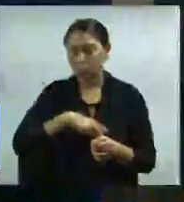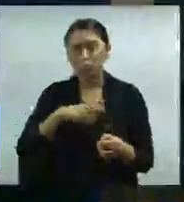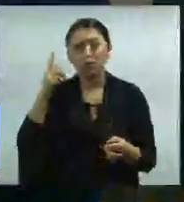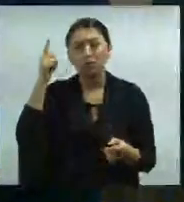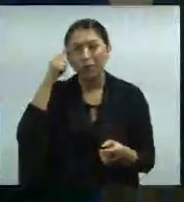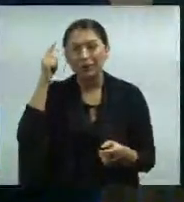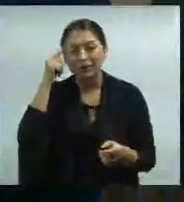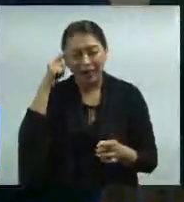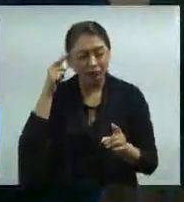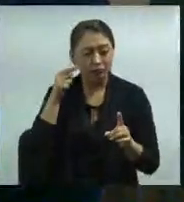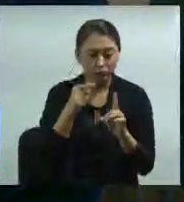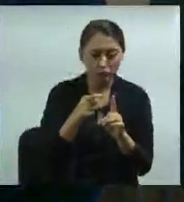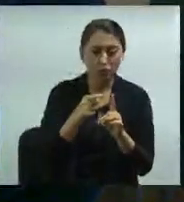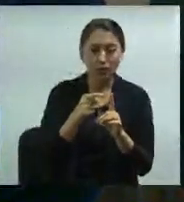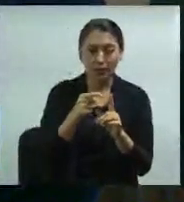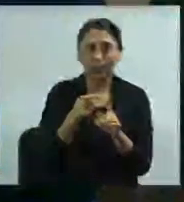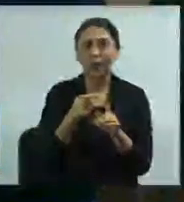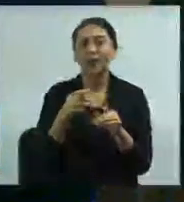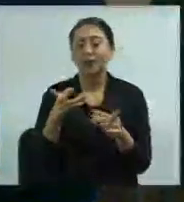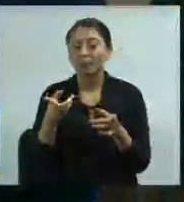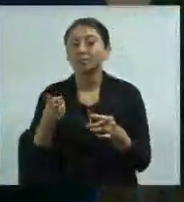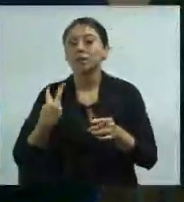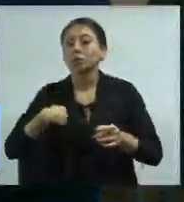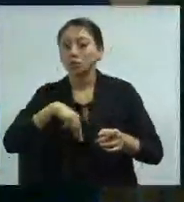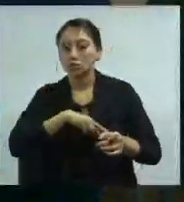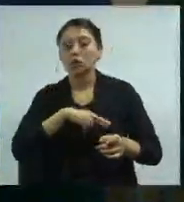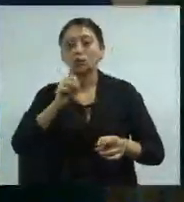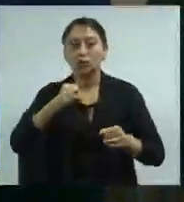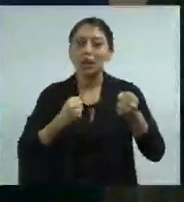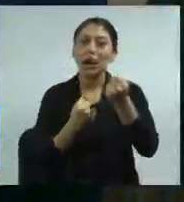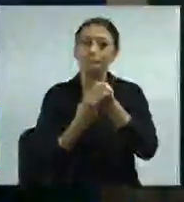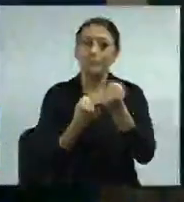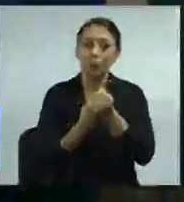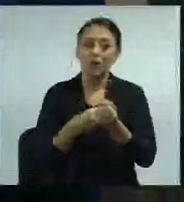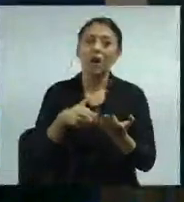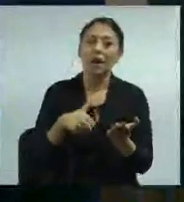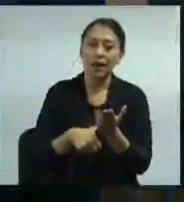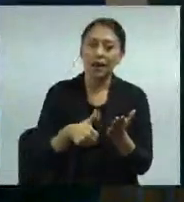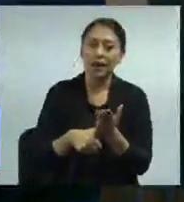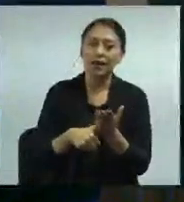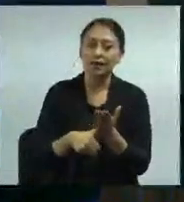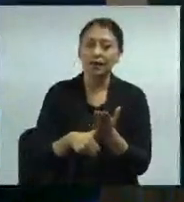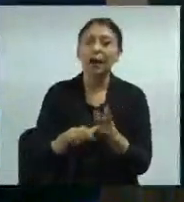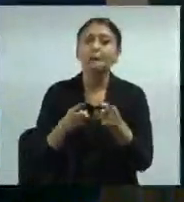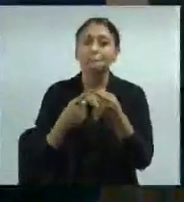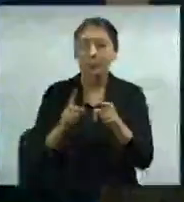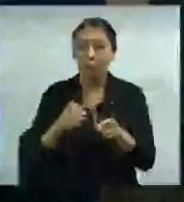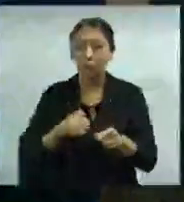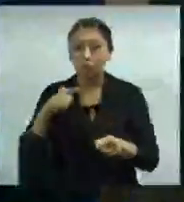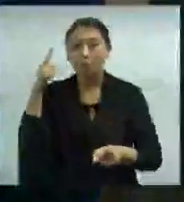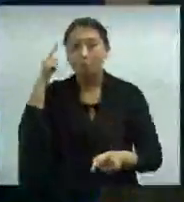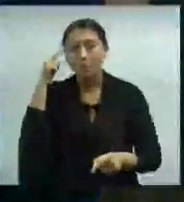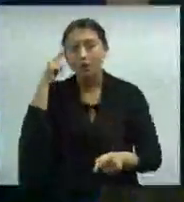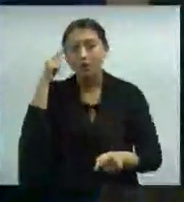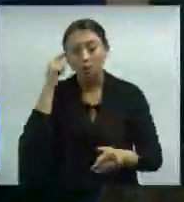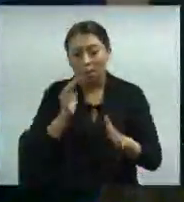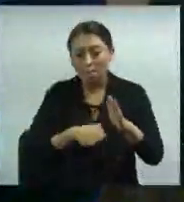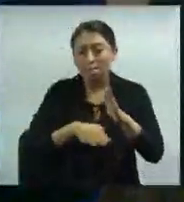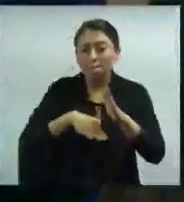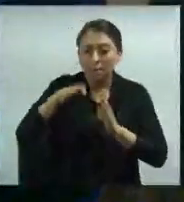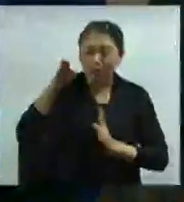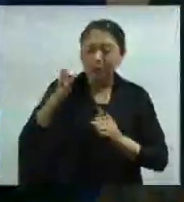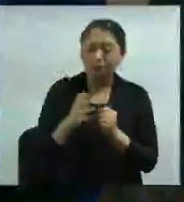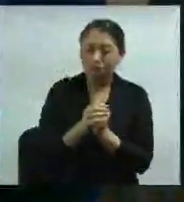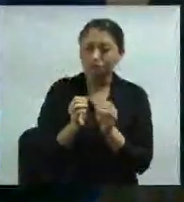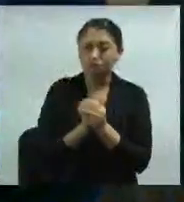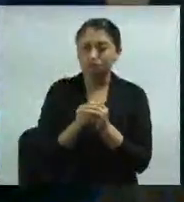sentido. Por lo demás, señor presidente, vamos a apoyar la carta, aunque yo considero que es más que una